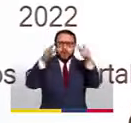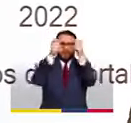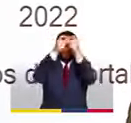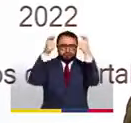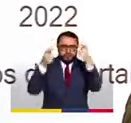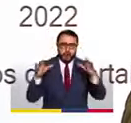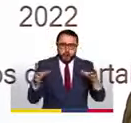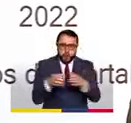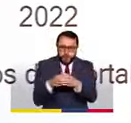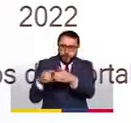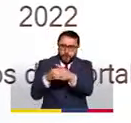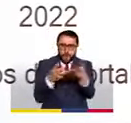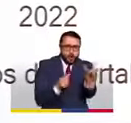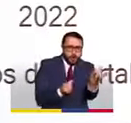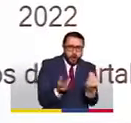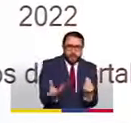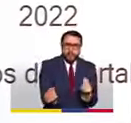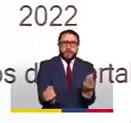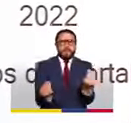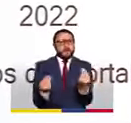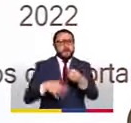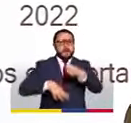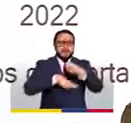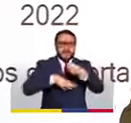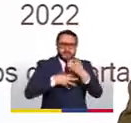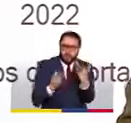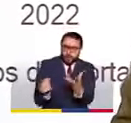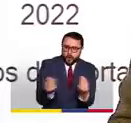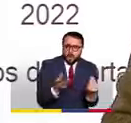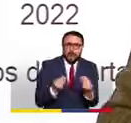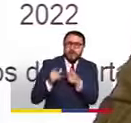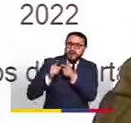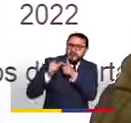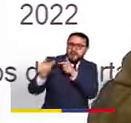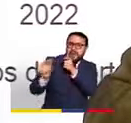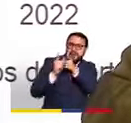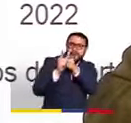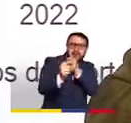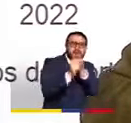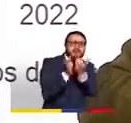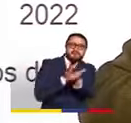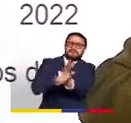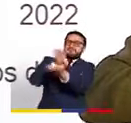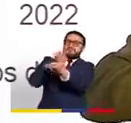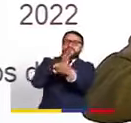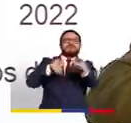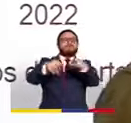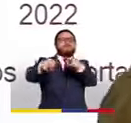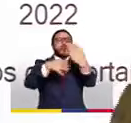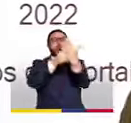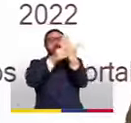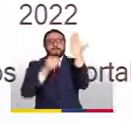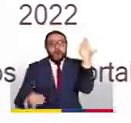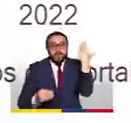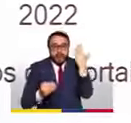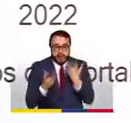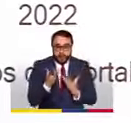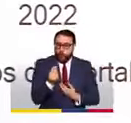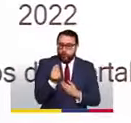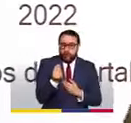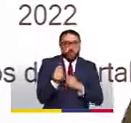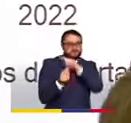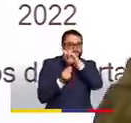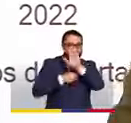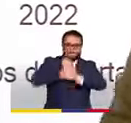de salud en los territorios más pobres, en la población más pobre, una vigilancia de las